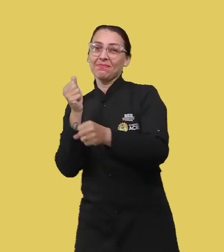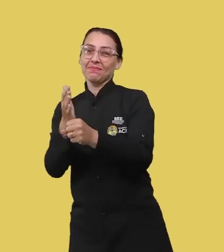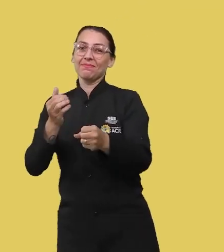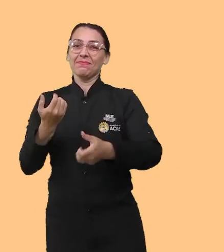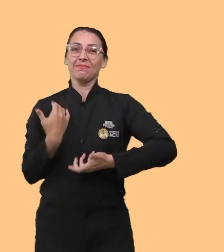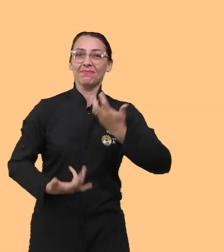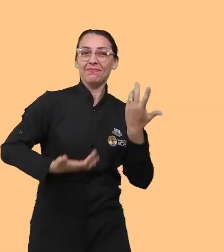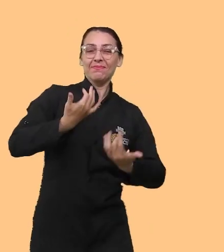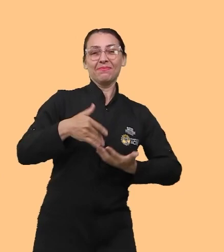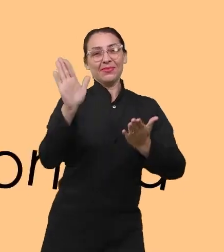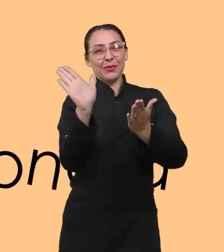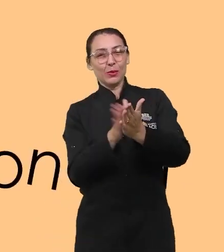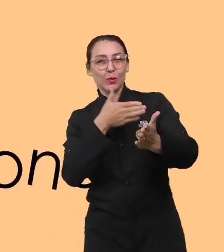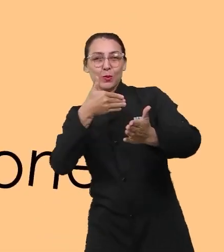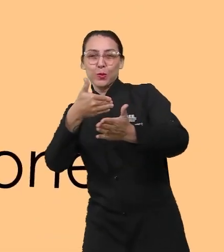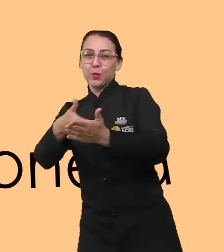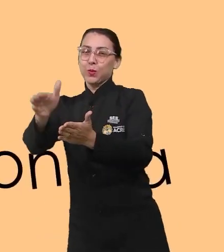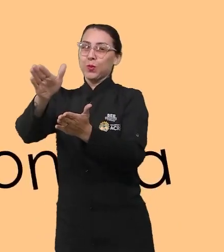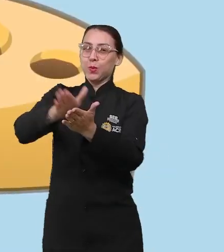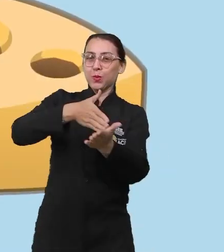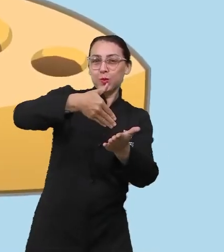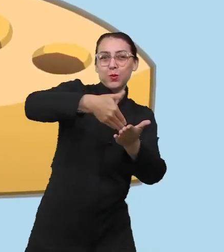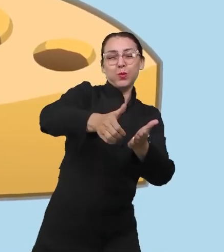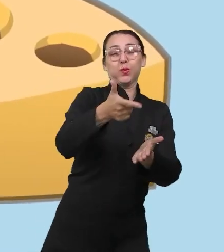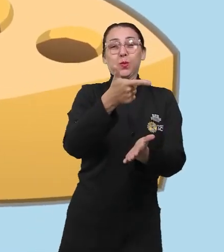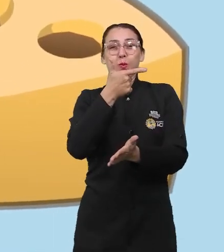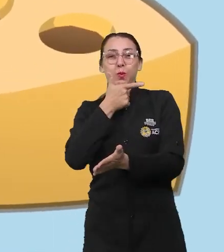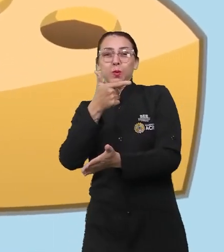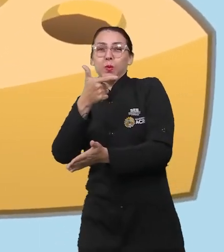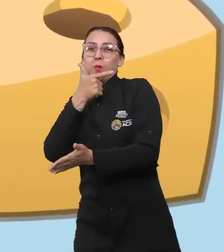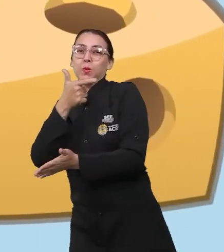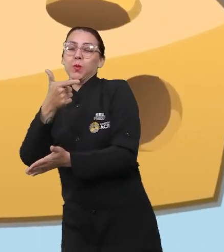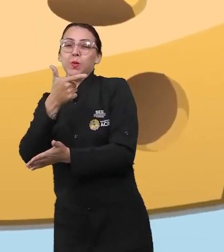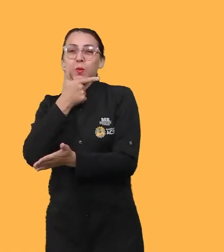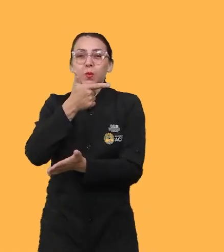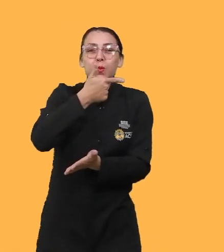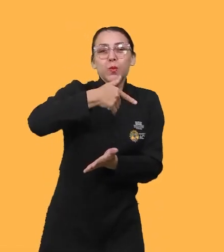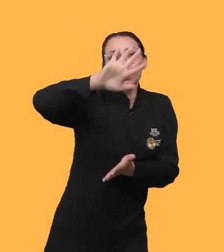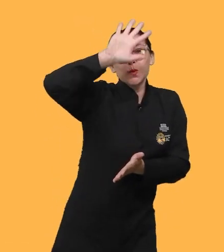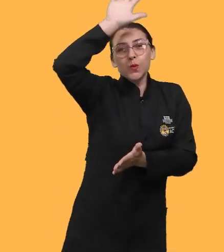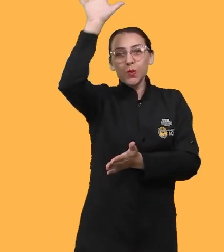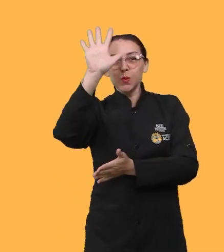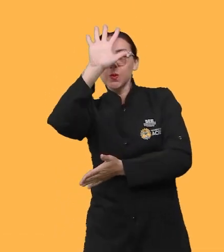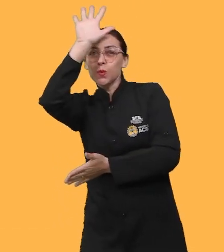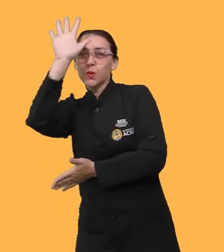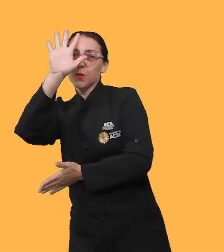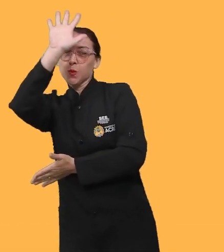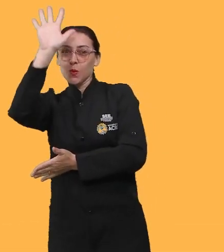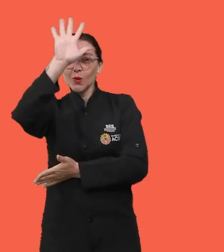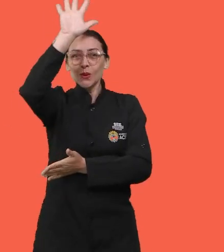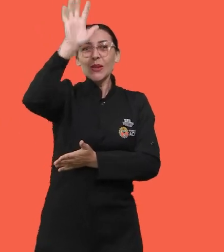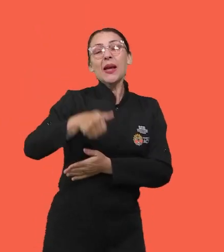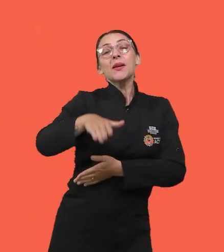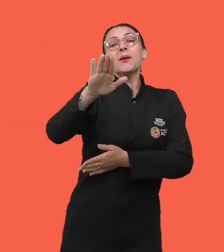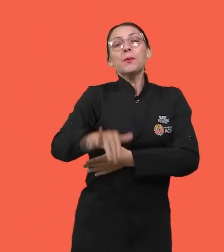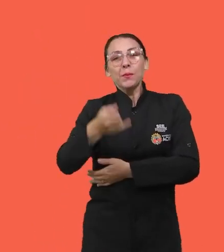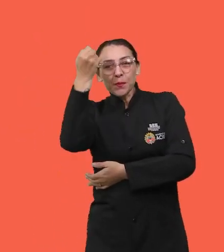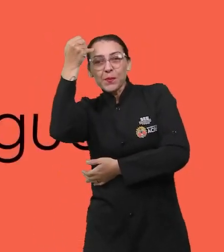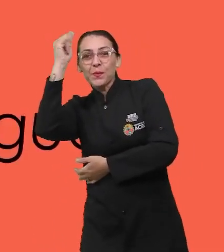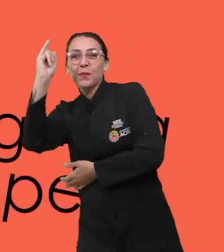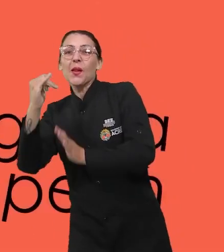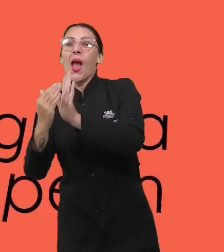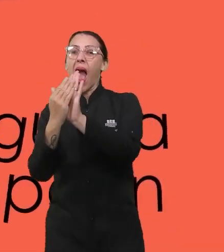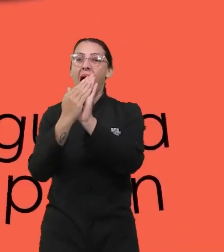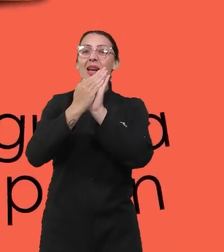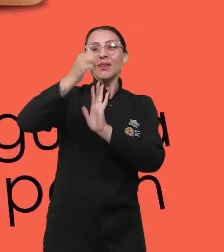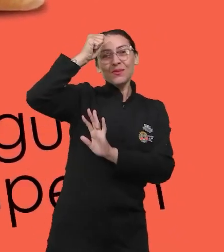papas fritas, con mayonesa, con mucho queso y mucho jamón. El que